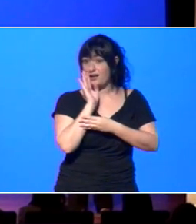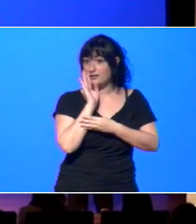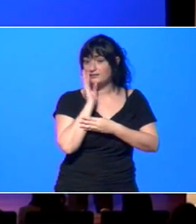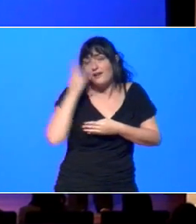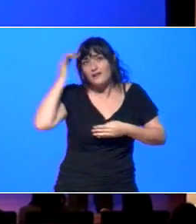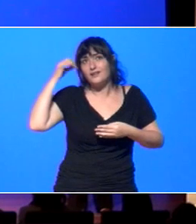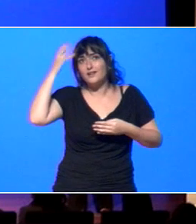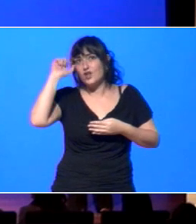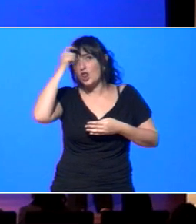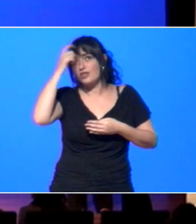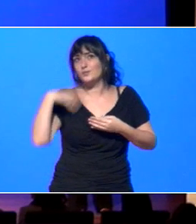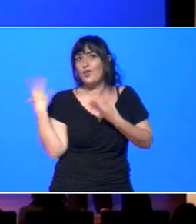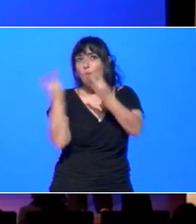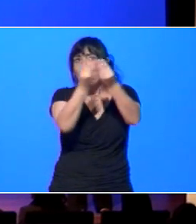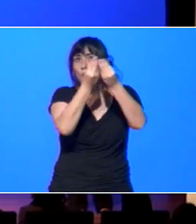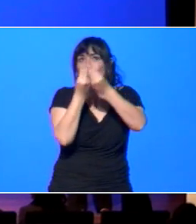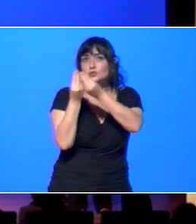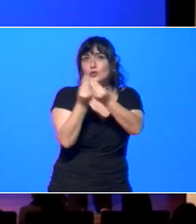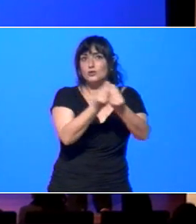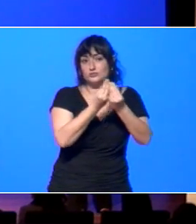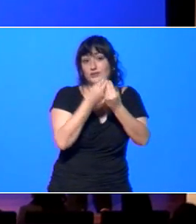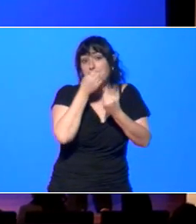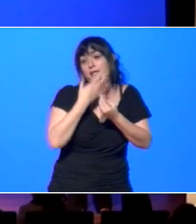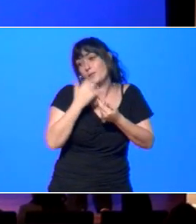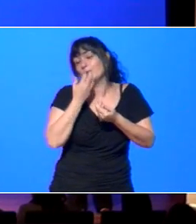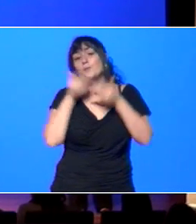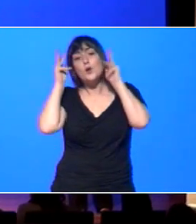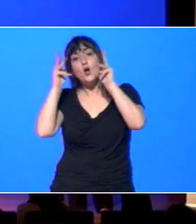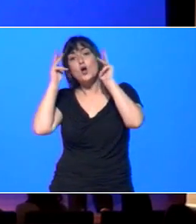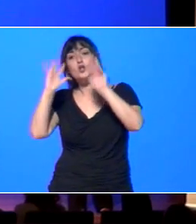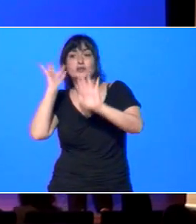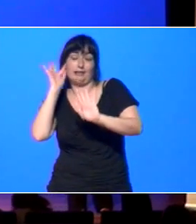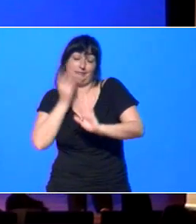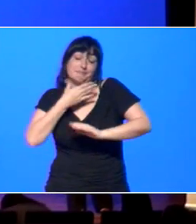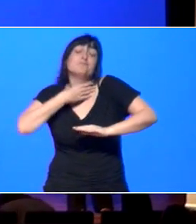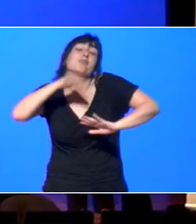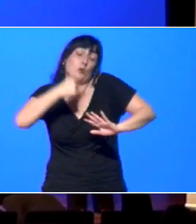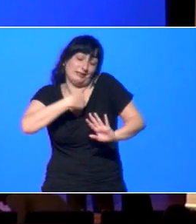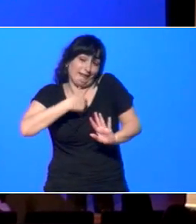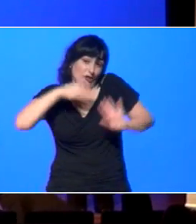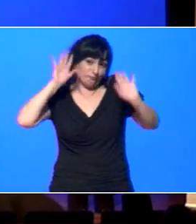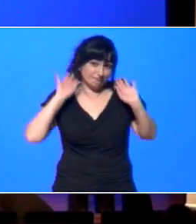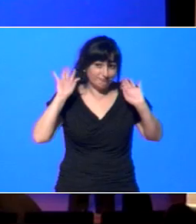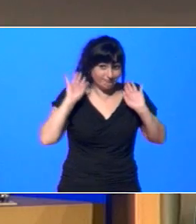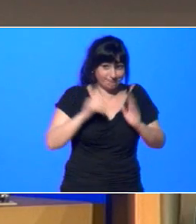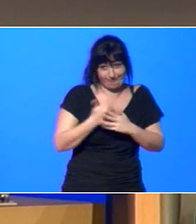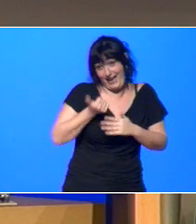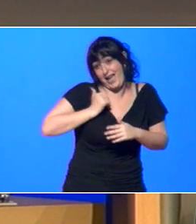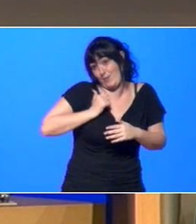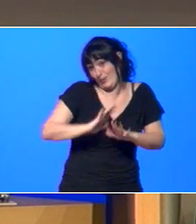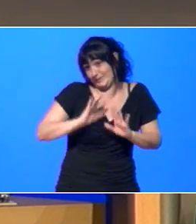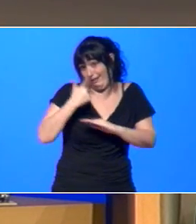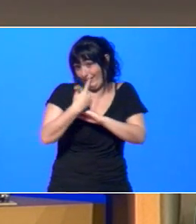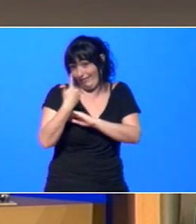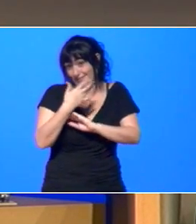juntos, está muy bien que la consejera, y ya quisiera yo, dicho entre paréntesis, y aprovechando que esto no se está grabando, tener una consejera